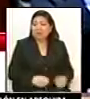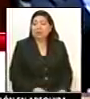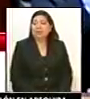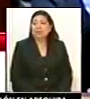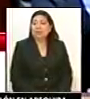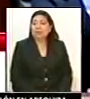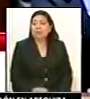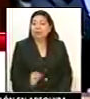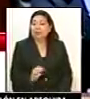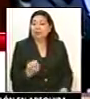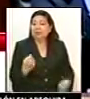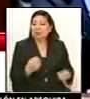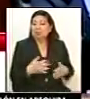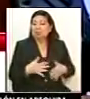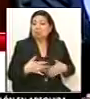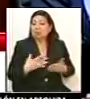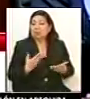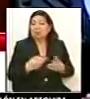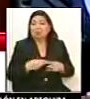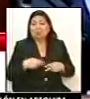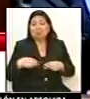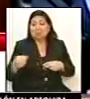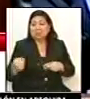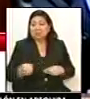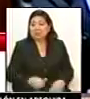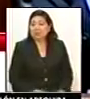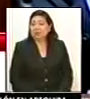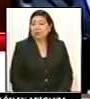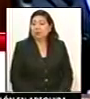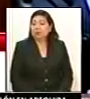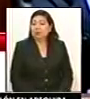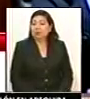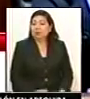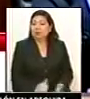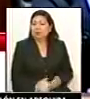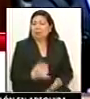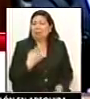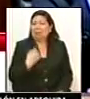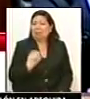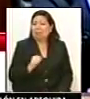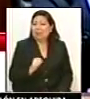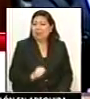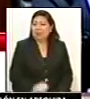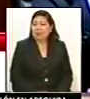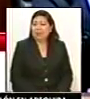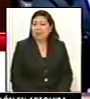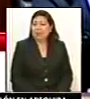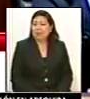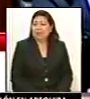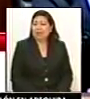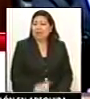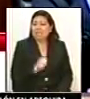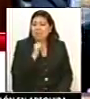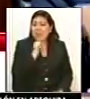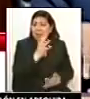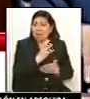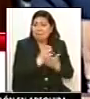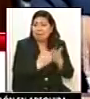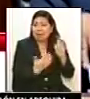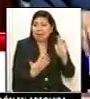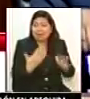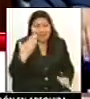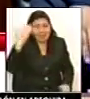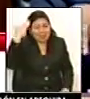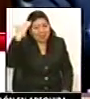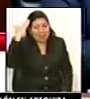y que si no, estas inversiones podrían migrar. Señor presidente, ¿qué tal irresponsabilidad? Faltan menos de 15